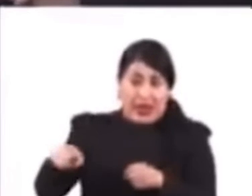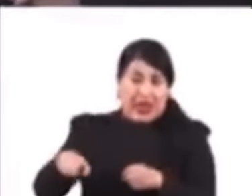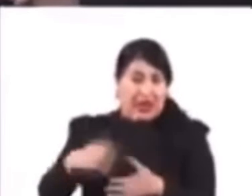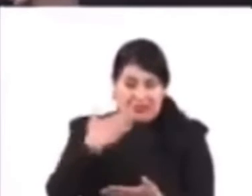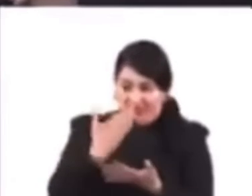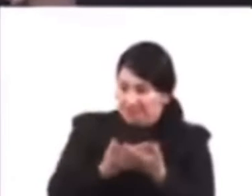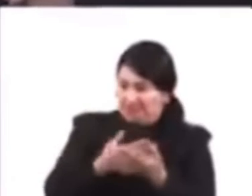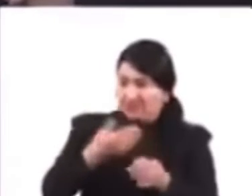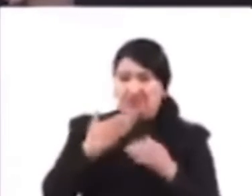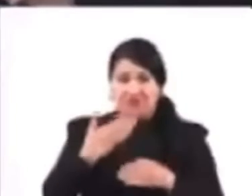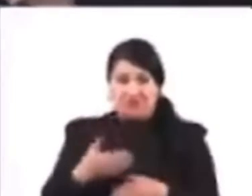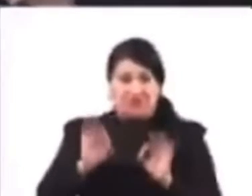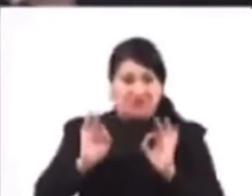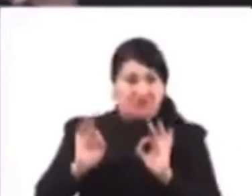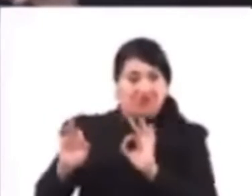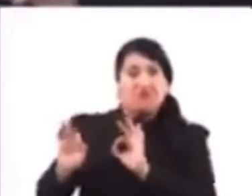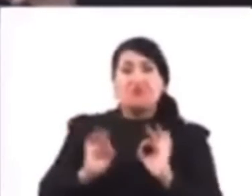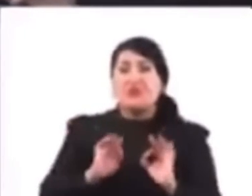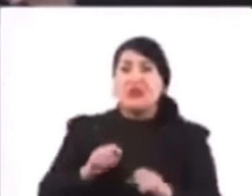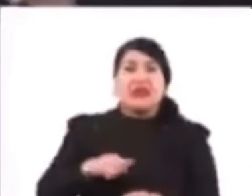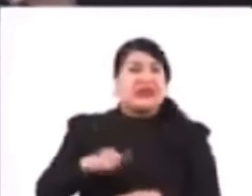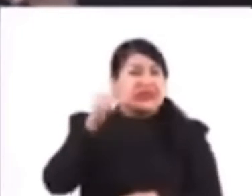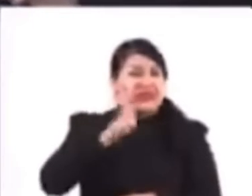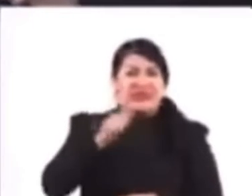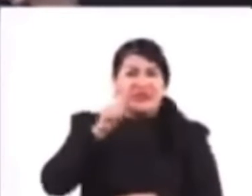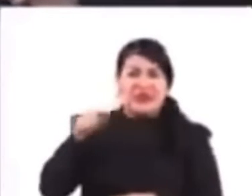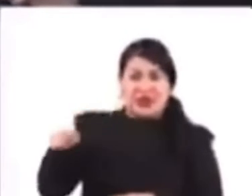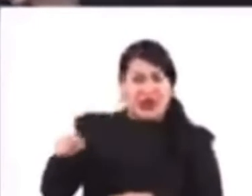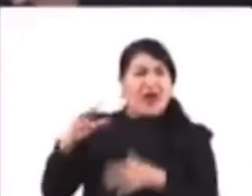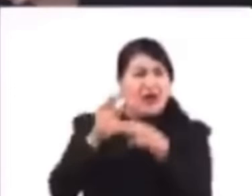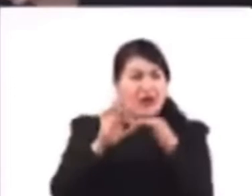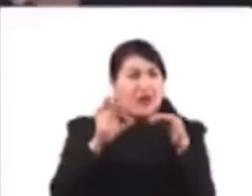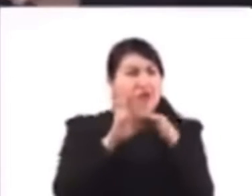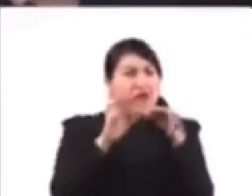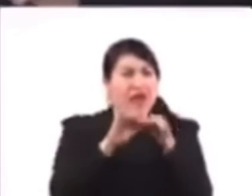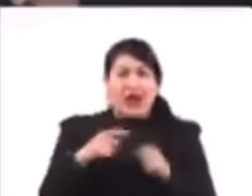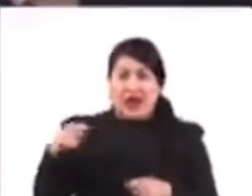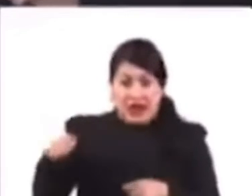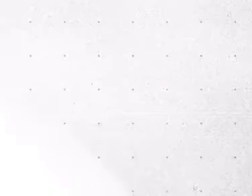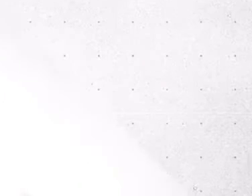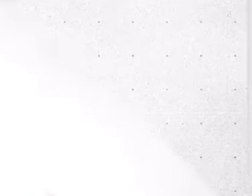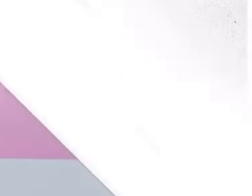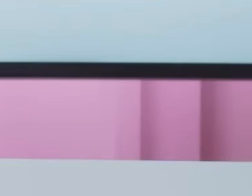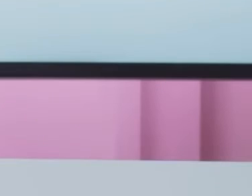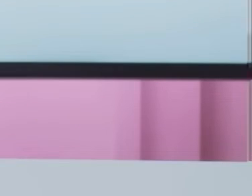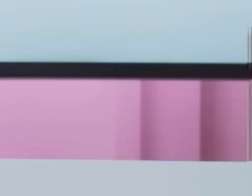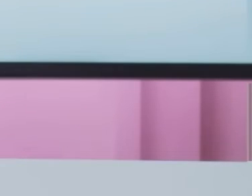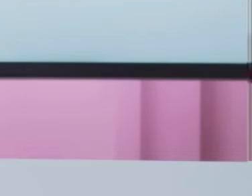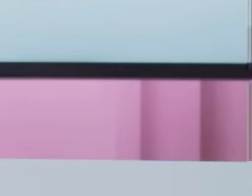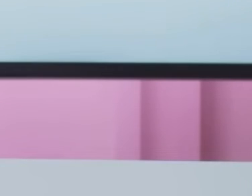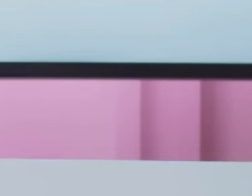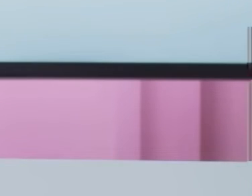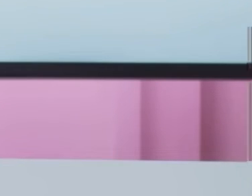excepcional y varias veces ha dado la explicación de que él en ese momento no estaba en el estado de guerra. Ah,